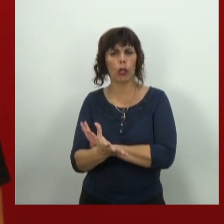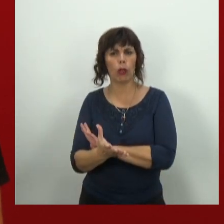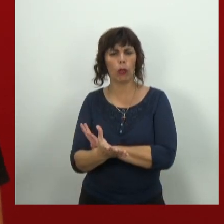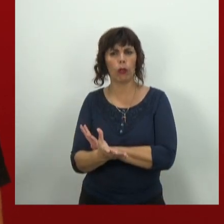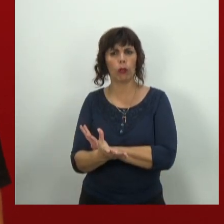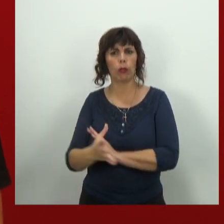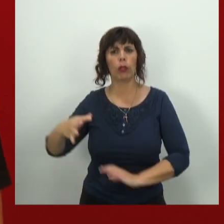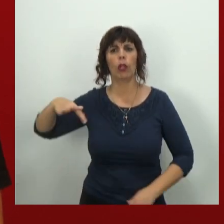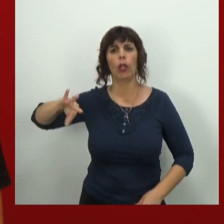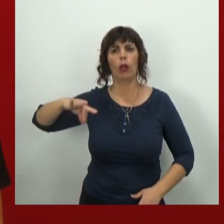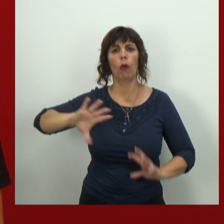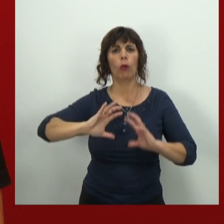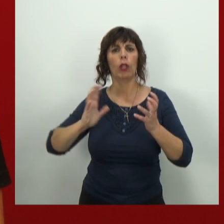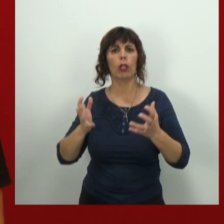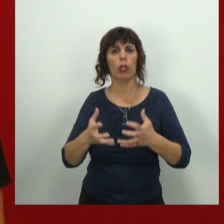la única tierra.